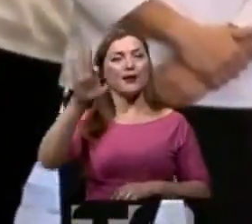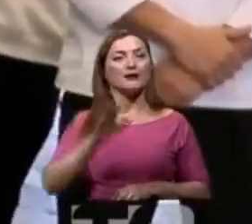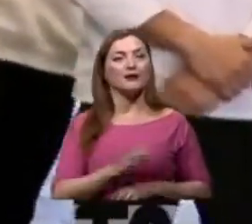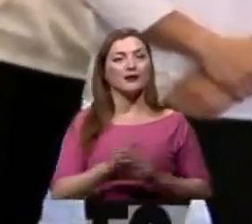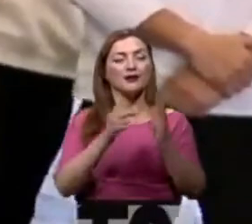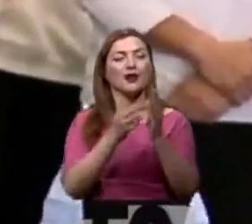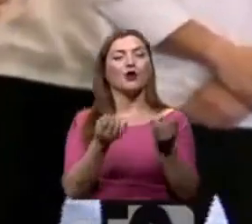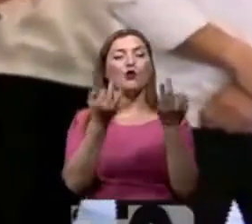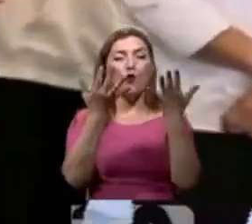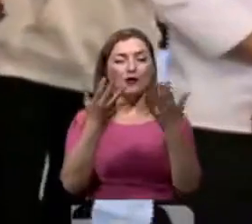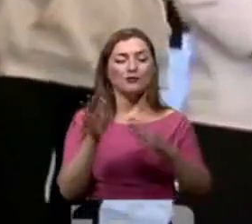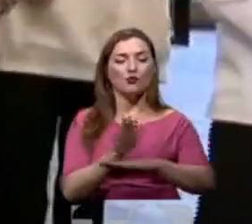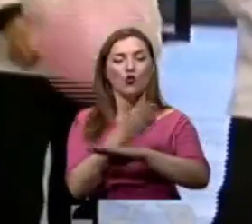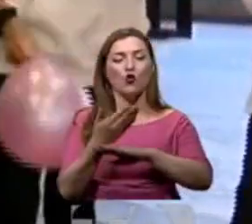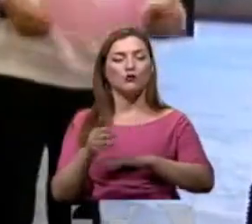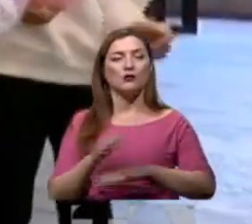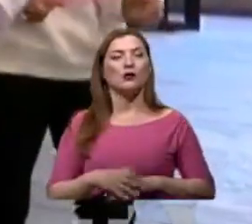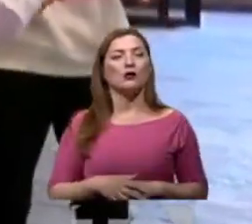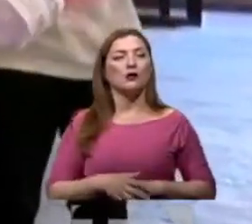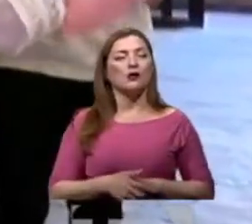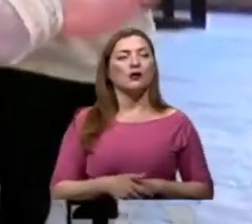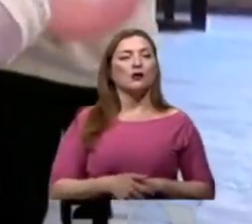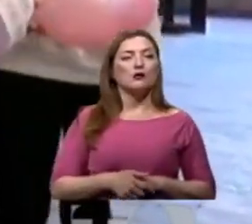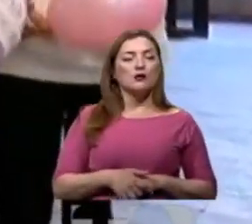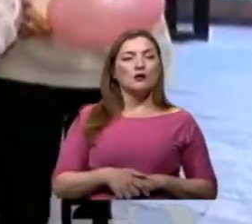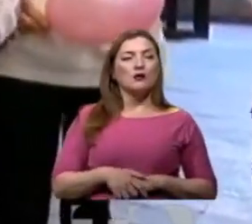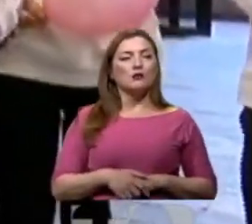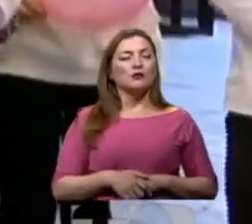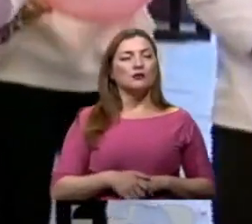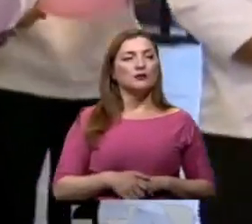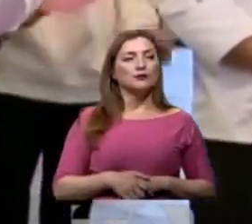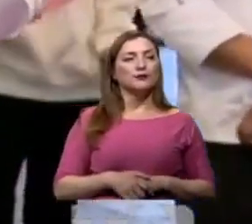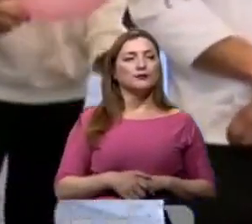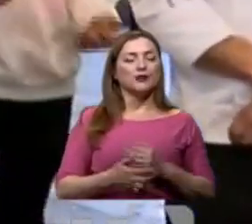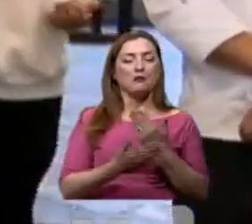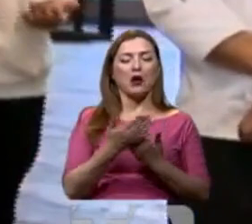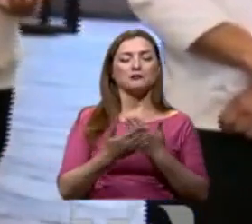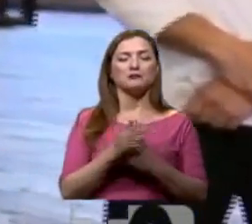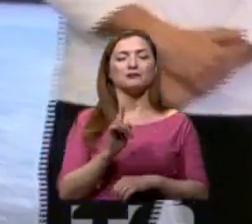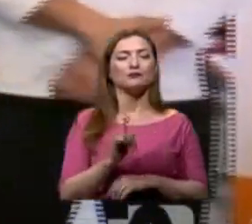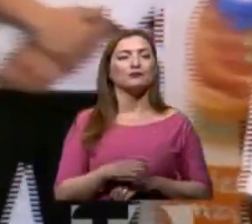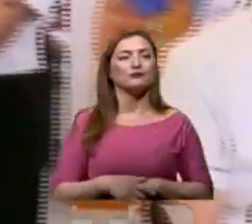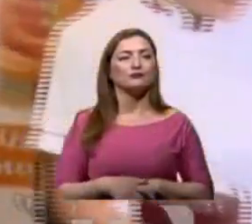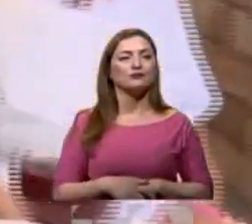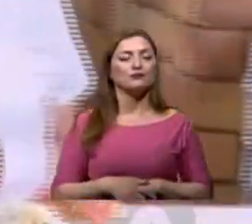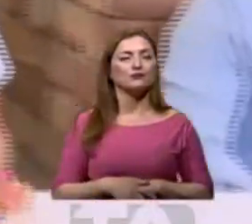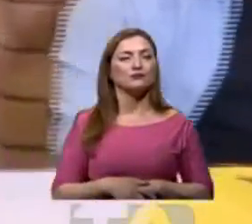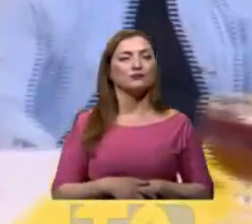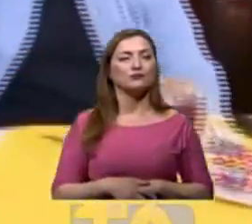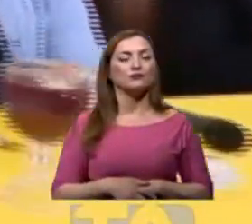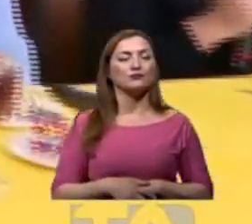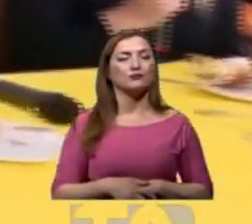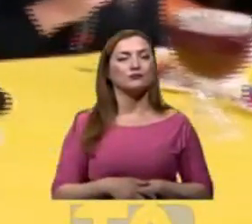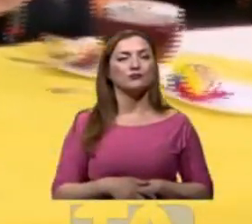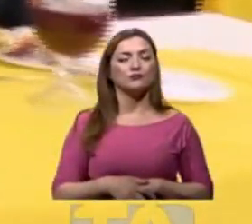Ahí sí, póngame música de suspenso, porque Elizabeth no es nada fácil de convencer. A ver, Elizabeth, cuéntanos.